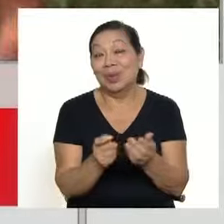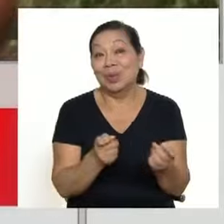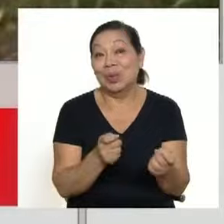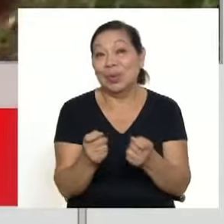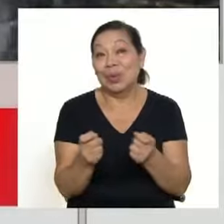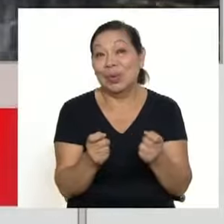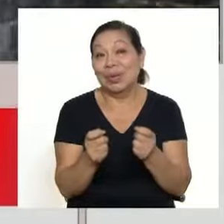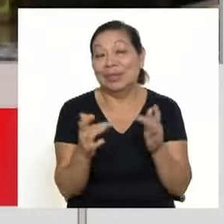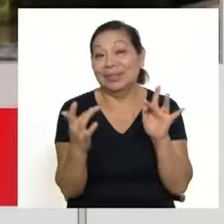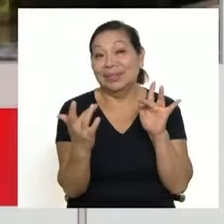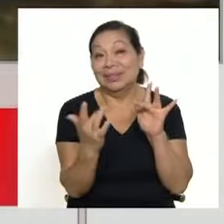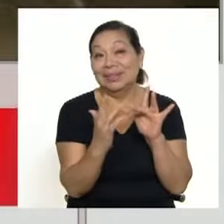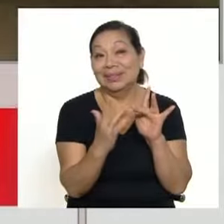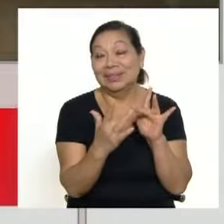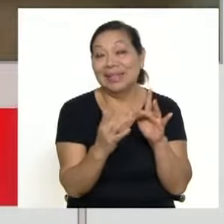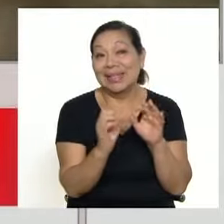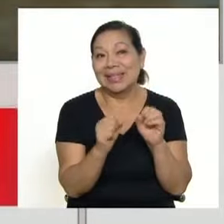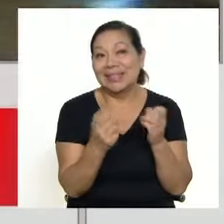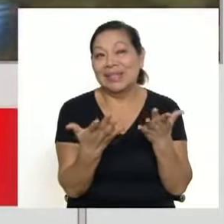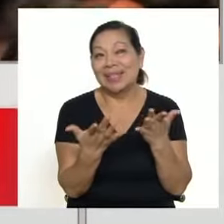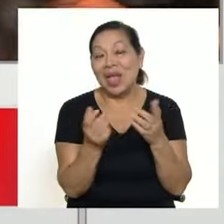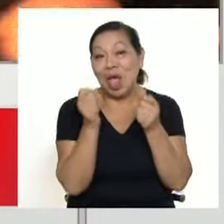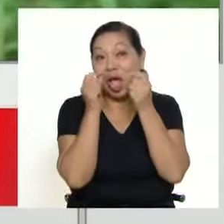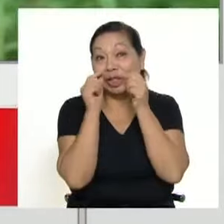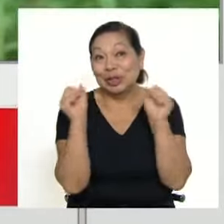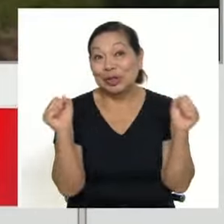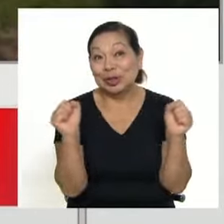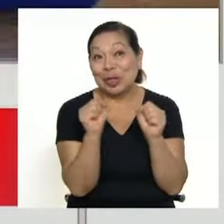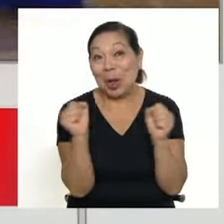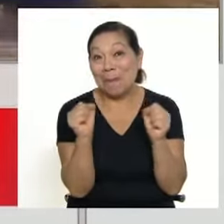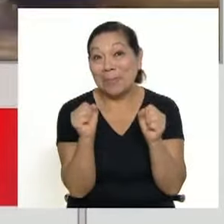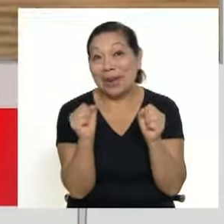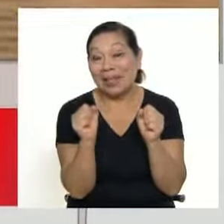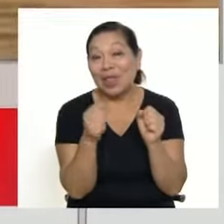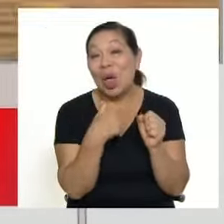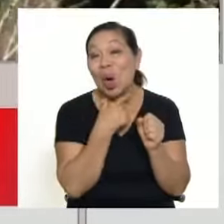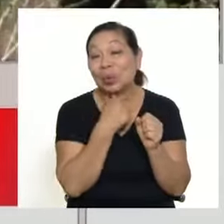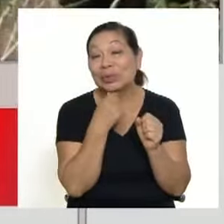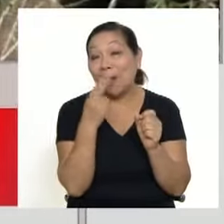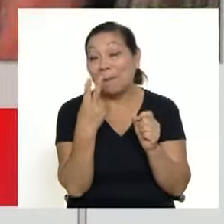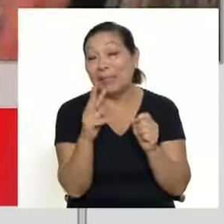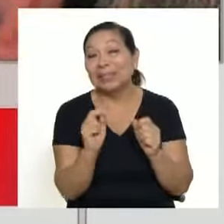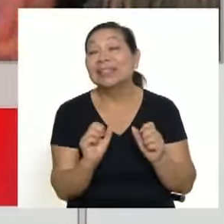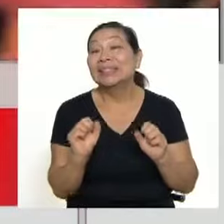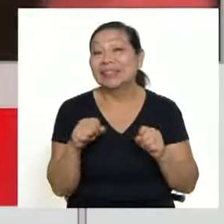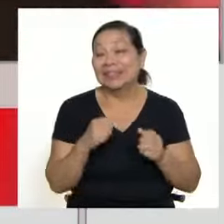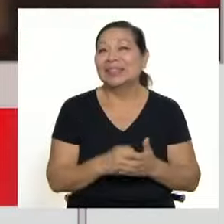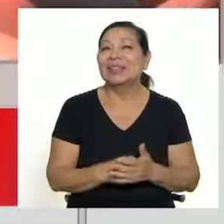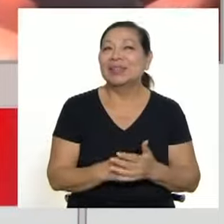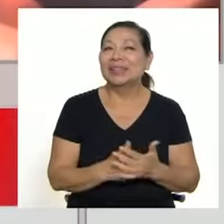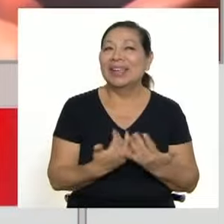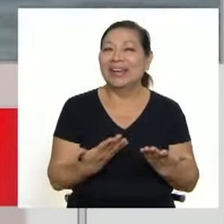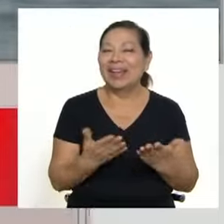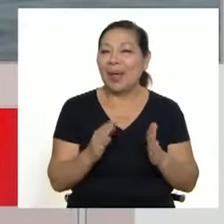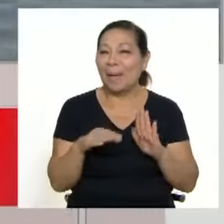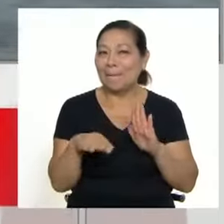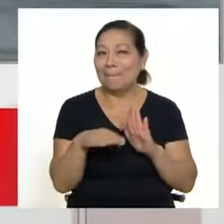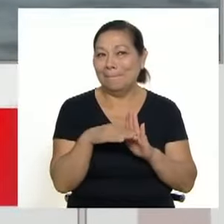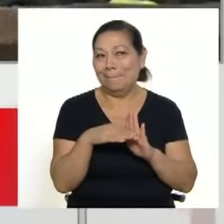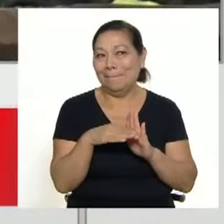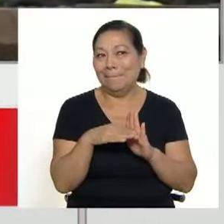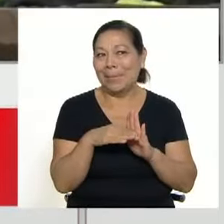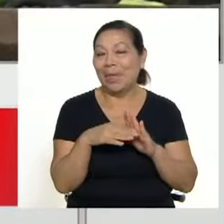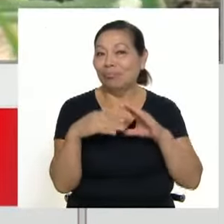muchísimo las redes sociales. ¿Hay alguna sorpresa de repente para los seguidores? Claro, aprovechando que hemos hecho una pausita para